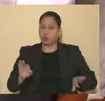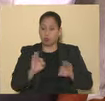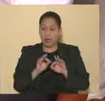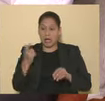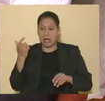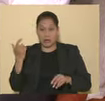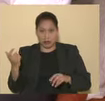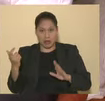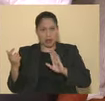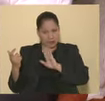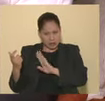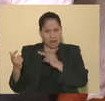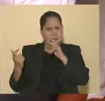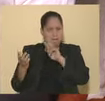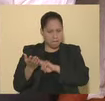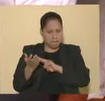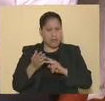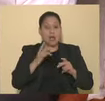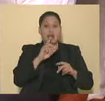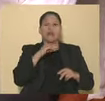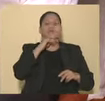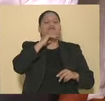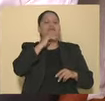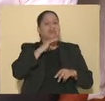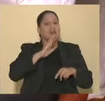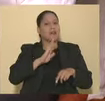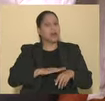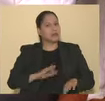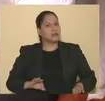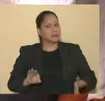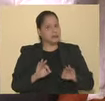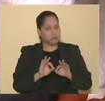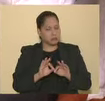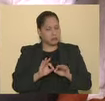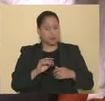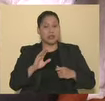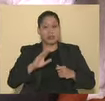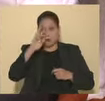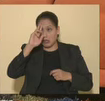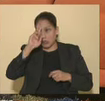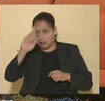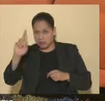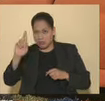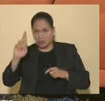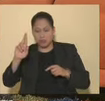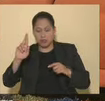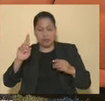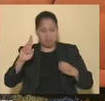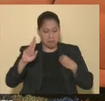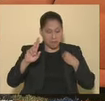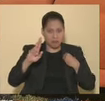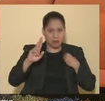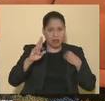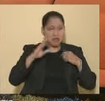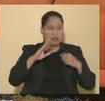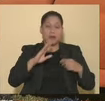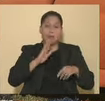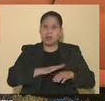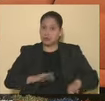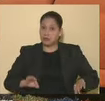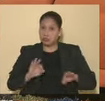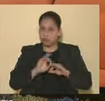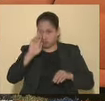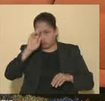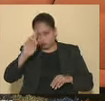dinero? ¿Sabes por qué el respeto es más importante que la vida en un momento dado? Entonces, pero seamos